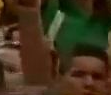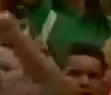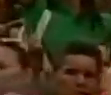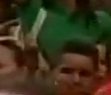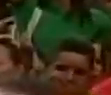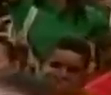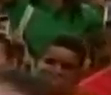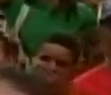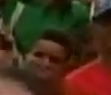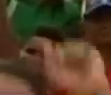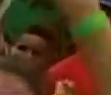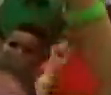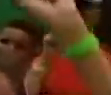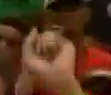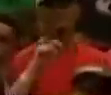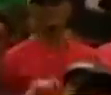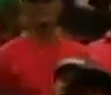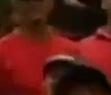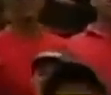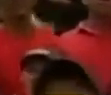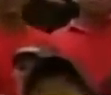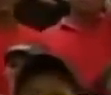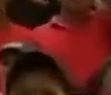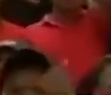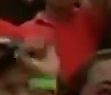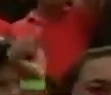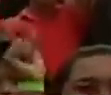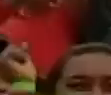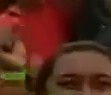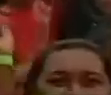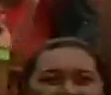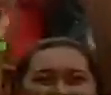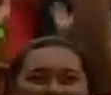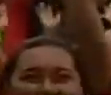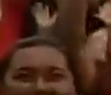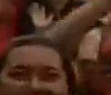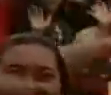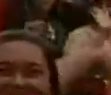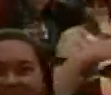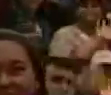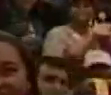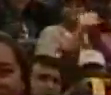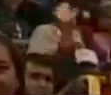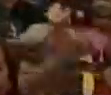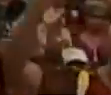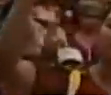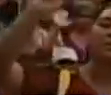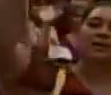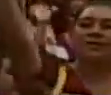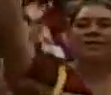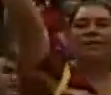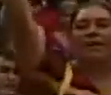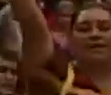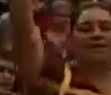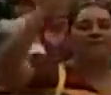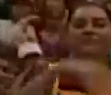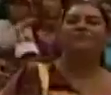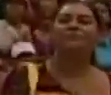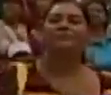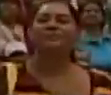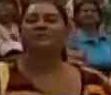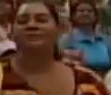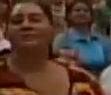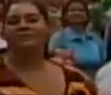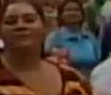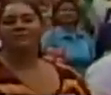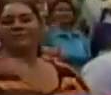Chávez! ¡Viva Maduro! ¡Vivan los trabajadores de la educación! ¡Viva el movimiento estudiantil bolivariano! ¡Viva el